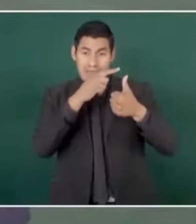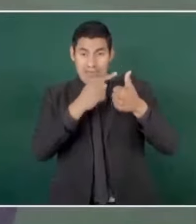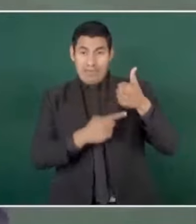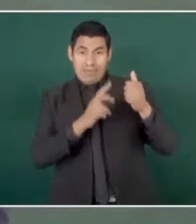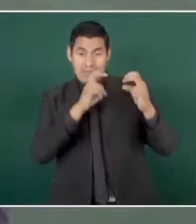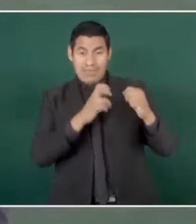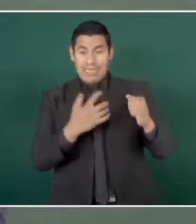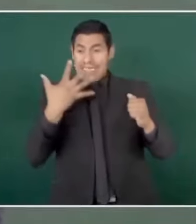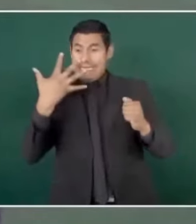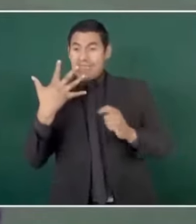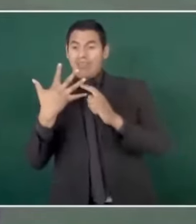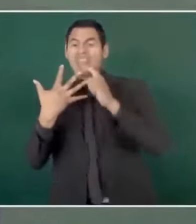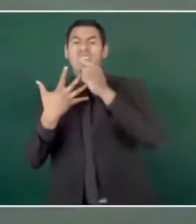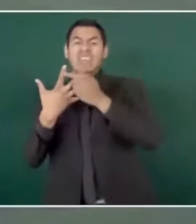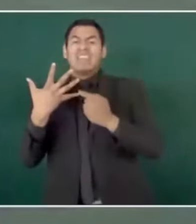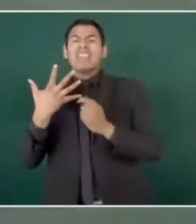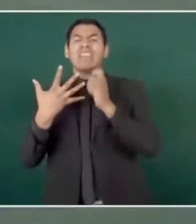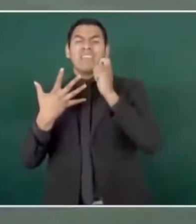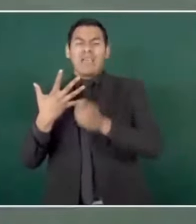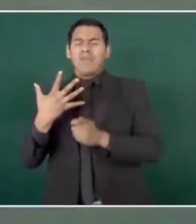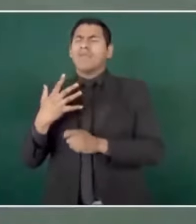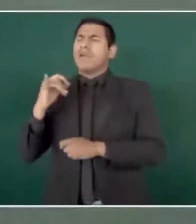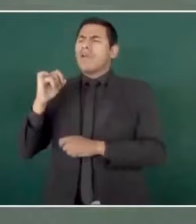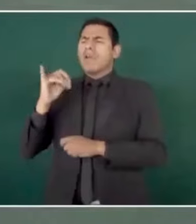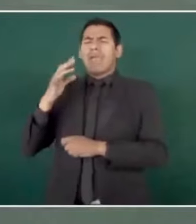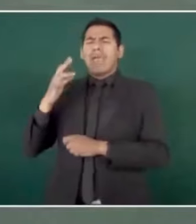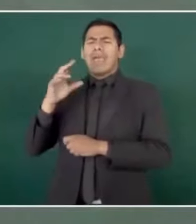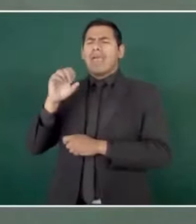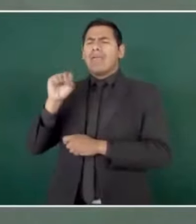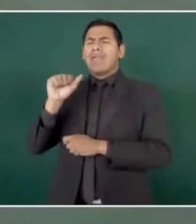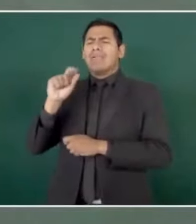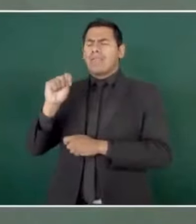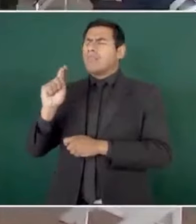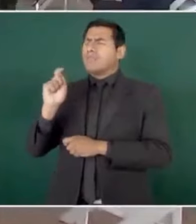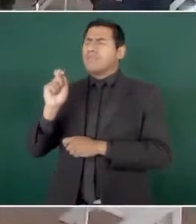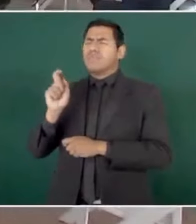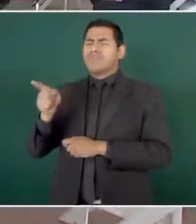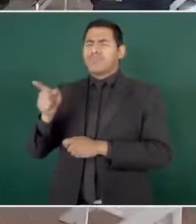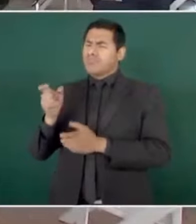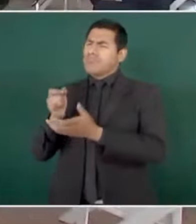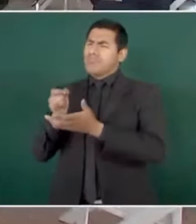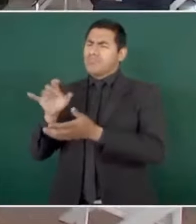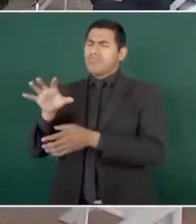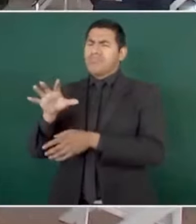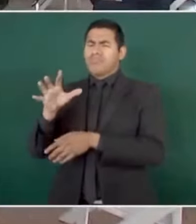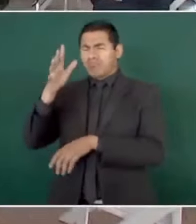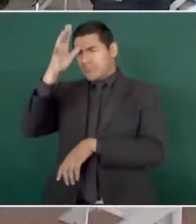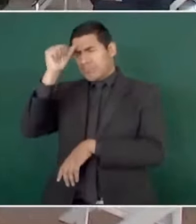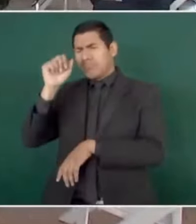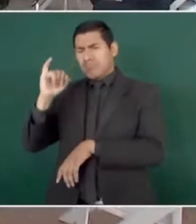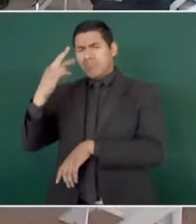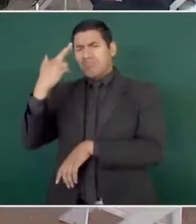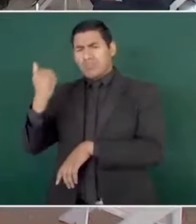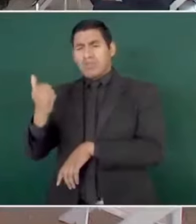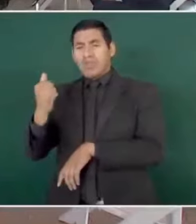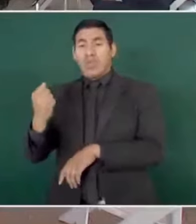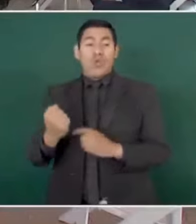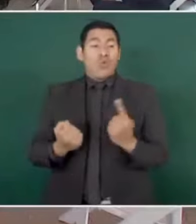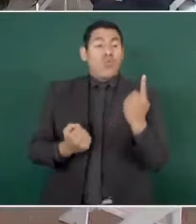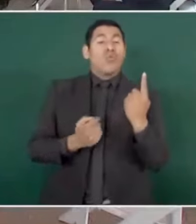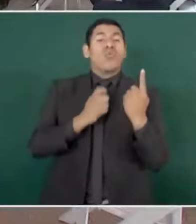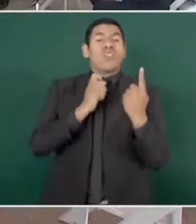la Corte le dio la razón al SAT, y uno a la empresa,